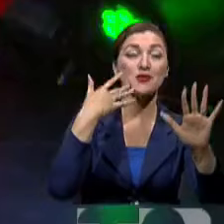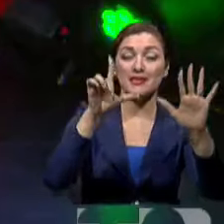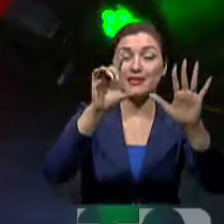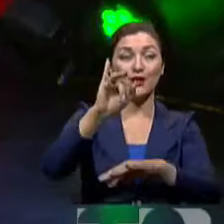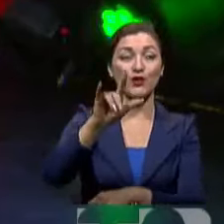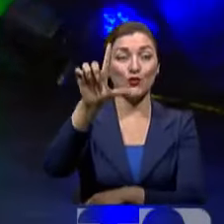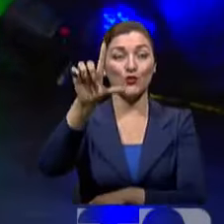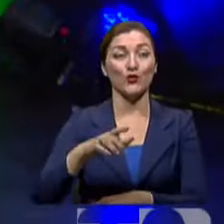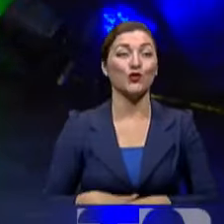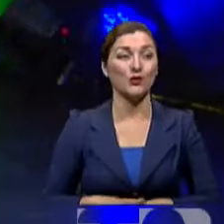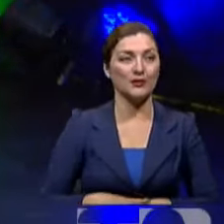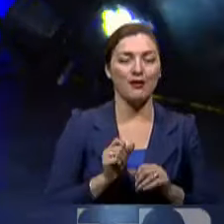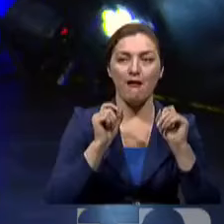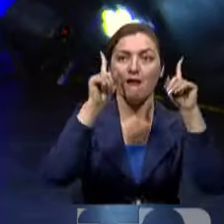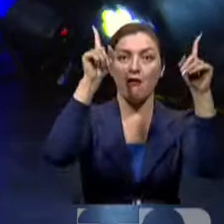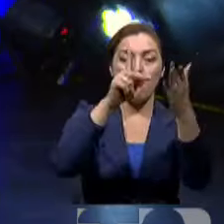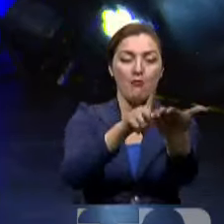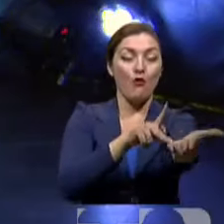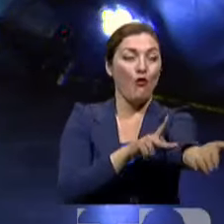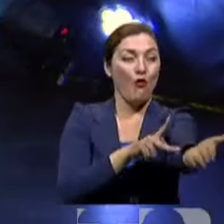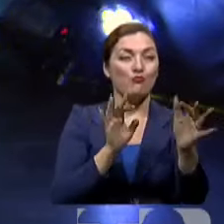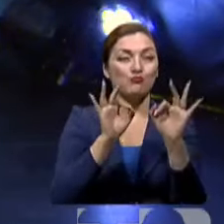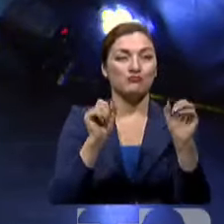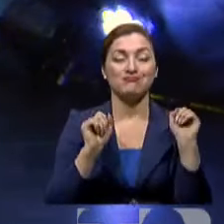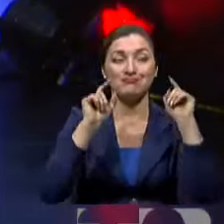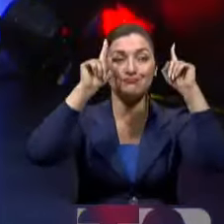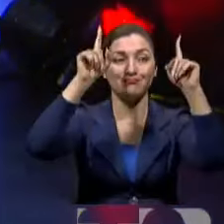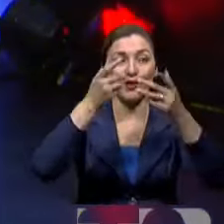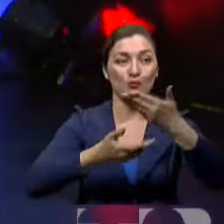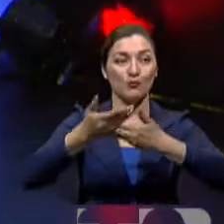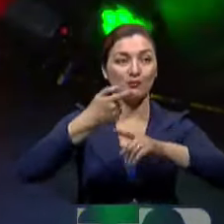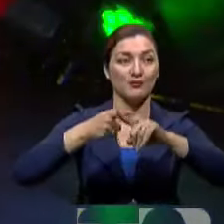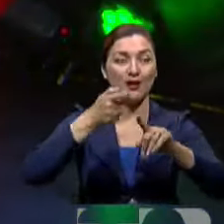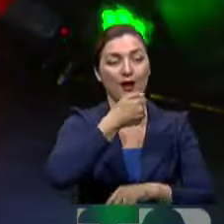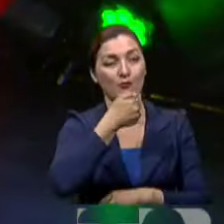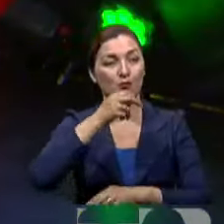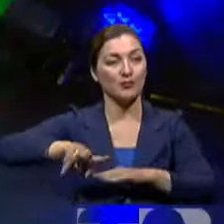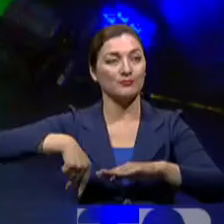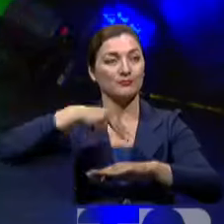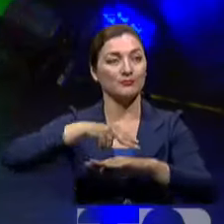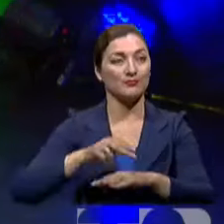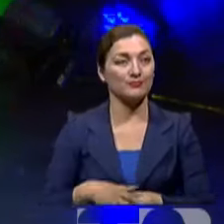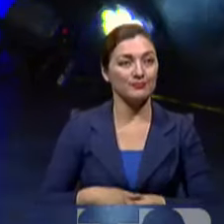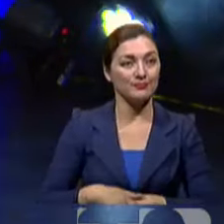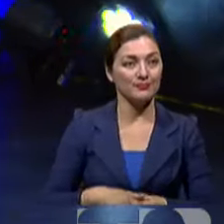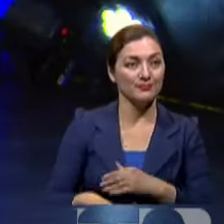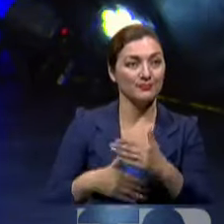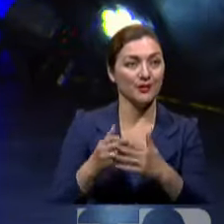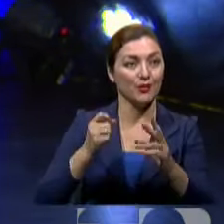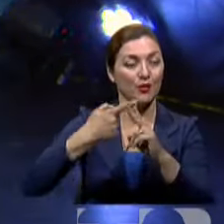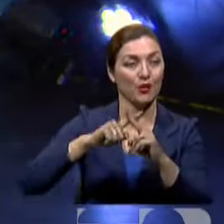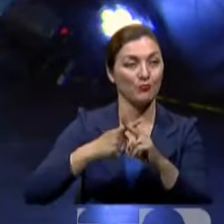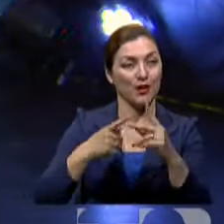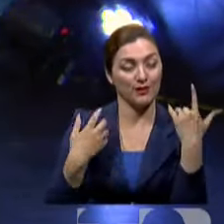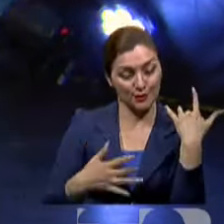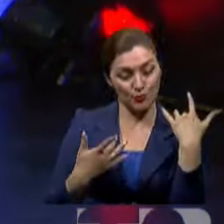julio. Increíble, una trayectoria maravillosa en lo que has podido compartir varios escenarios nacionales. Ahí le está pasando todo para que ya pueda empezar a